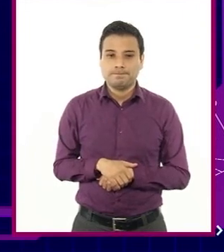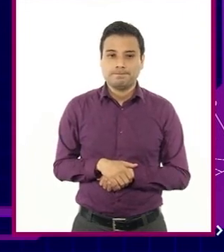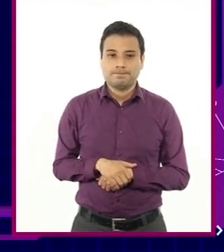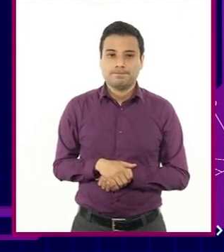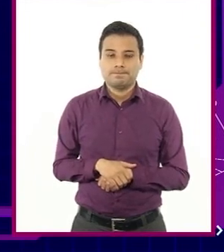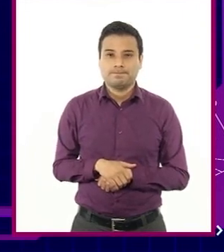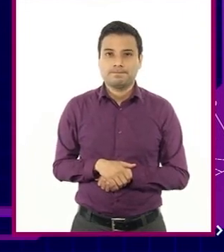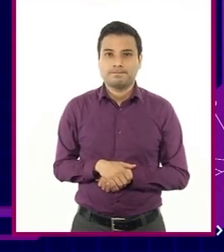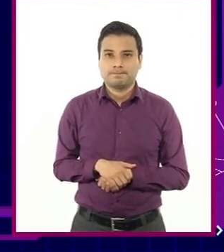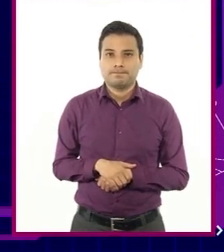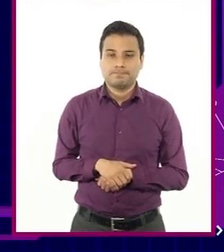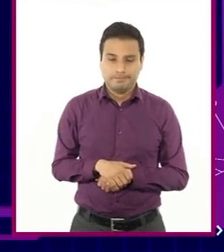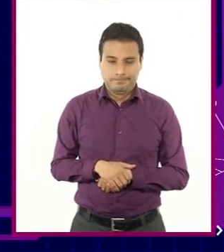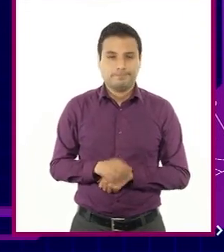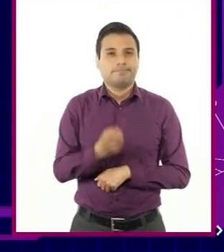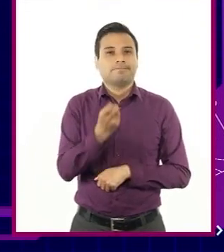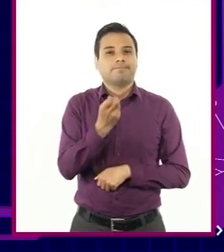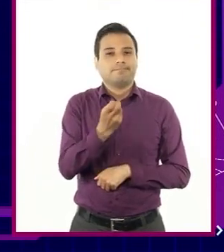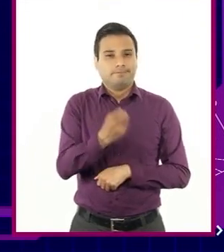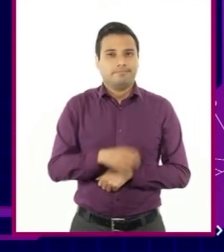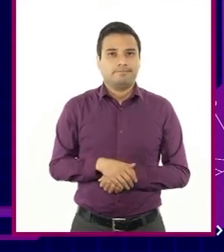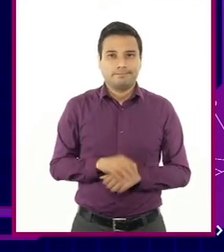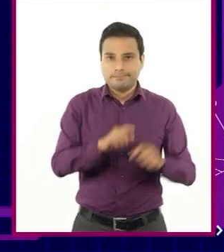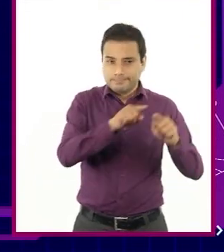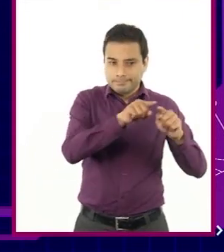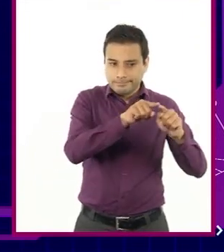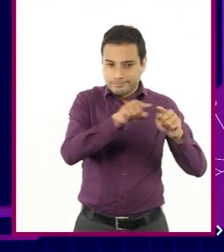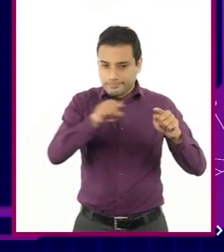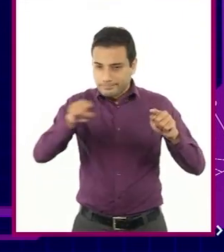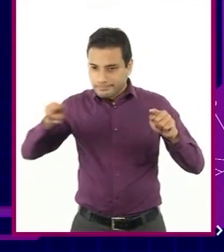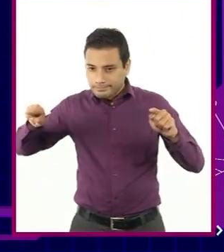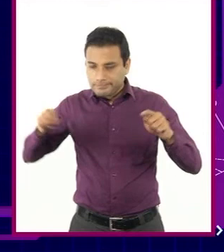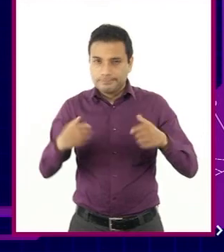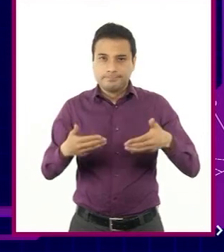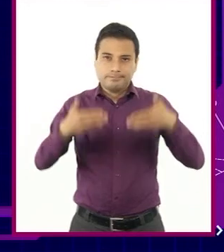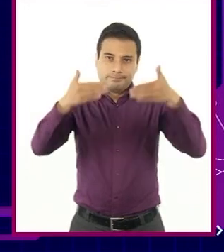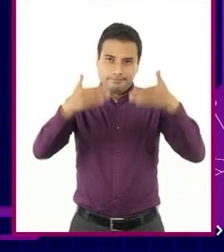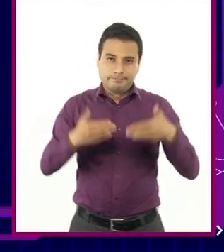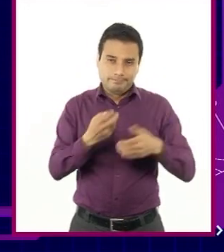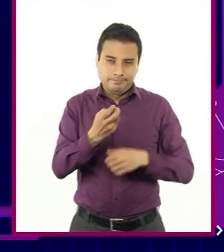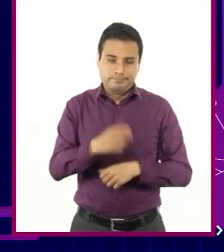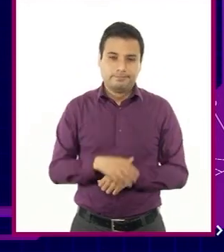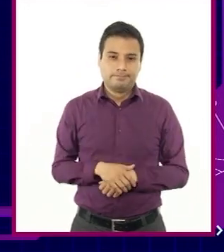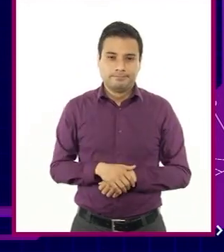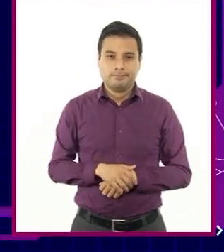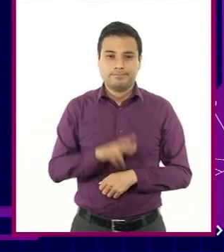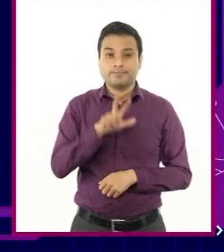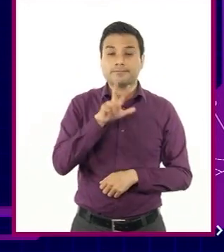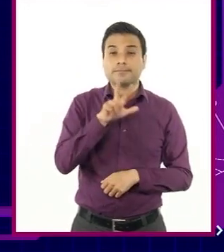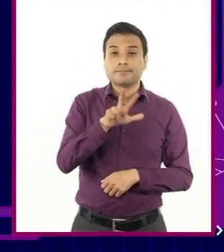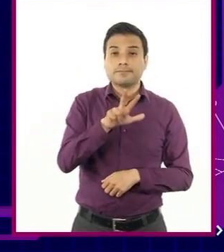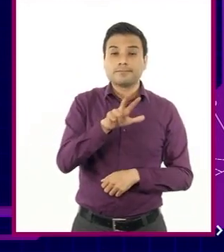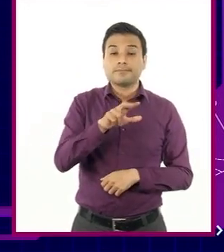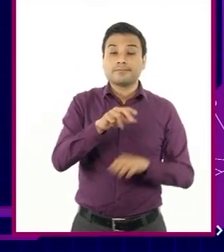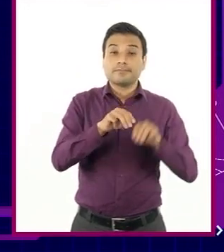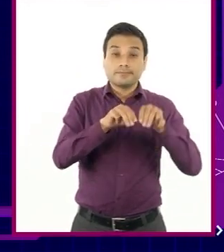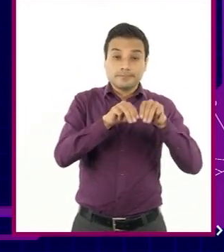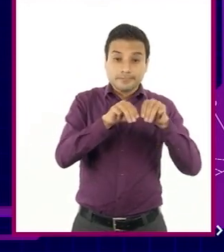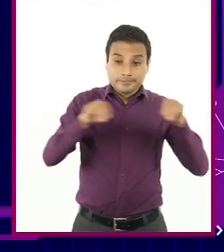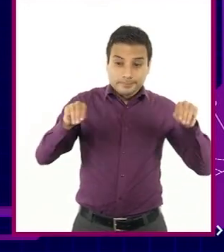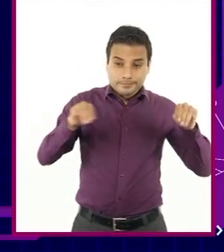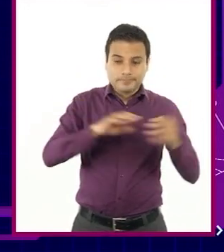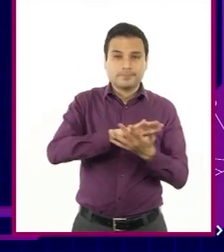la longitud de la barda en yardas. Podemos continuar convirtiendo los 18 metros de la longitud de la barda a